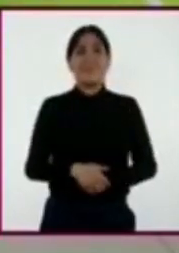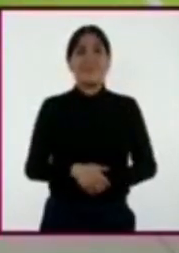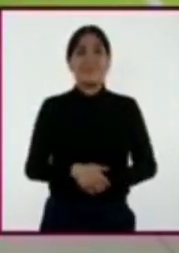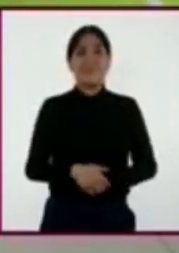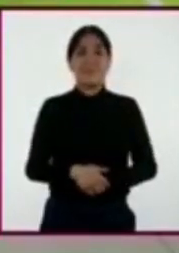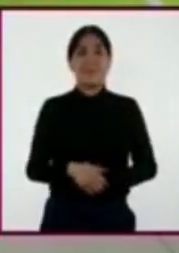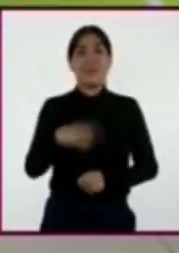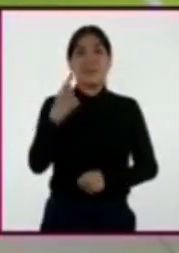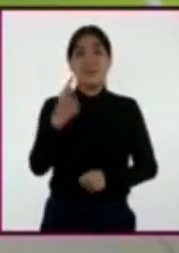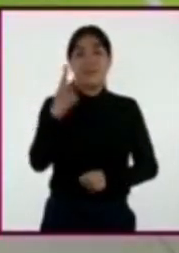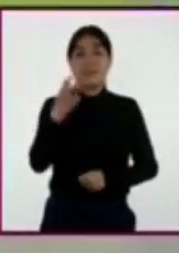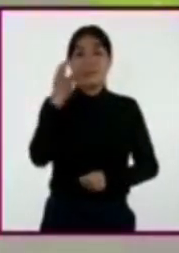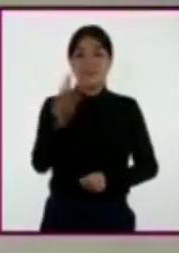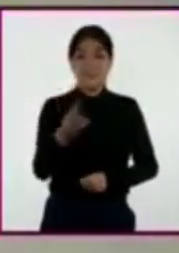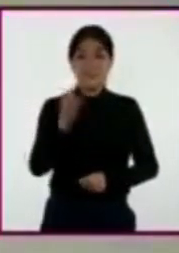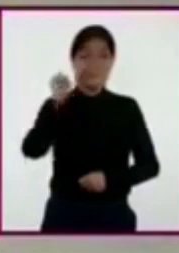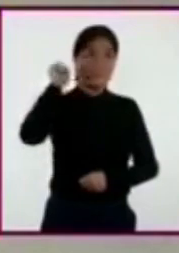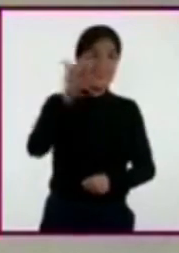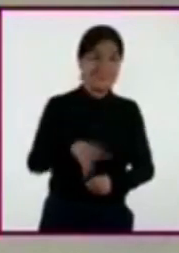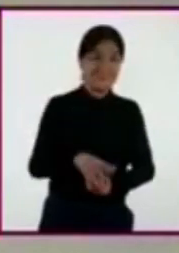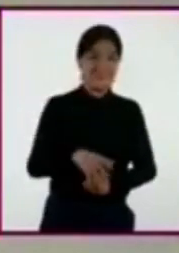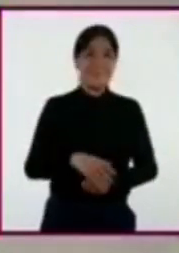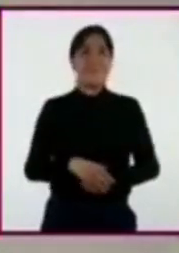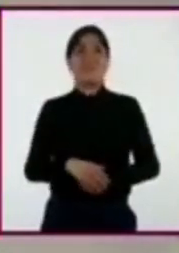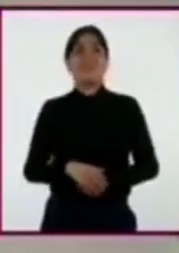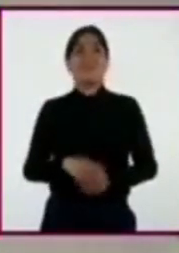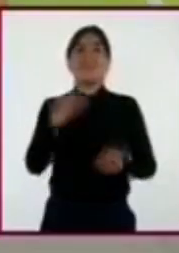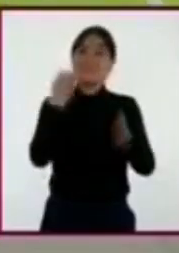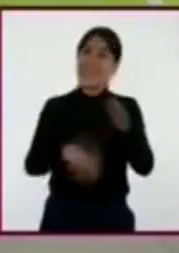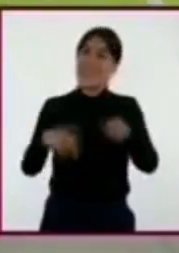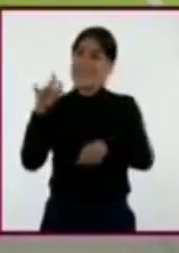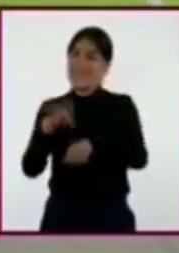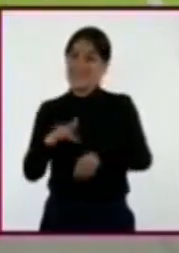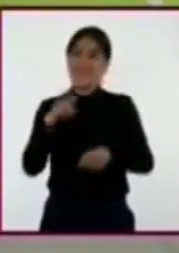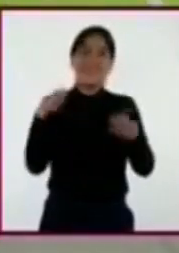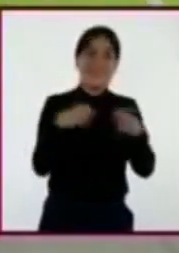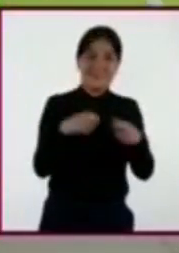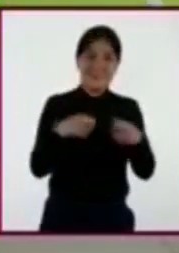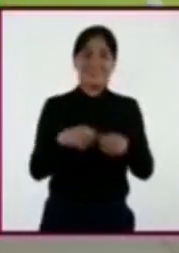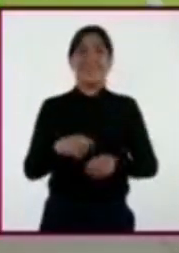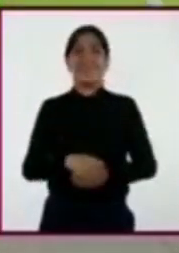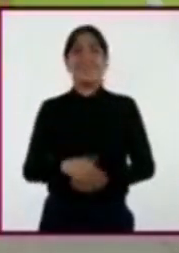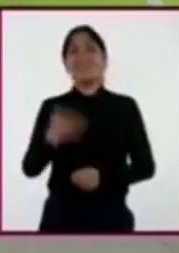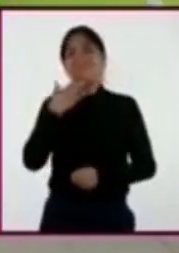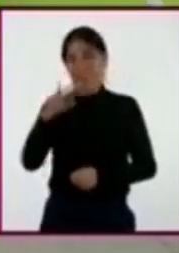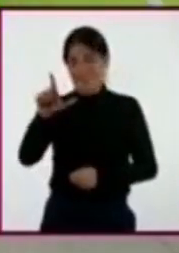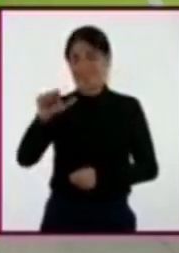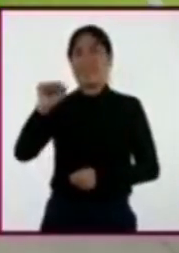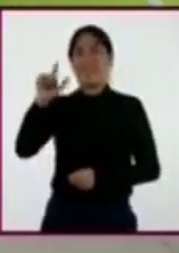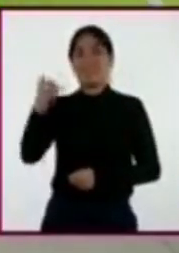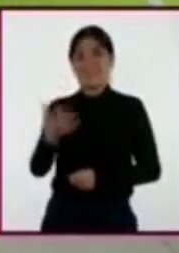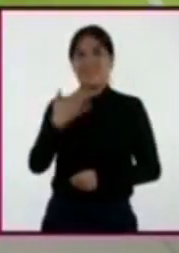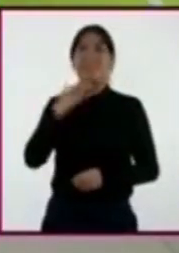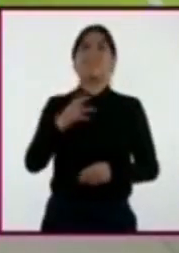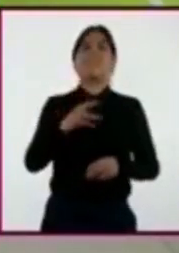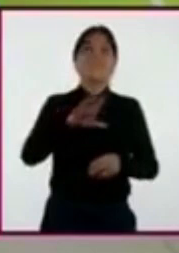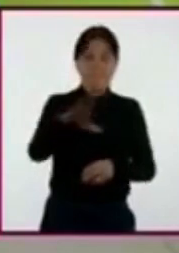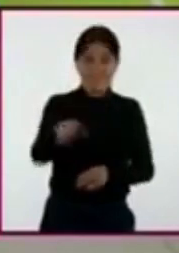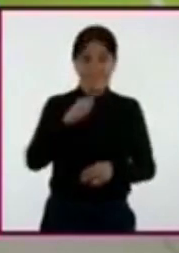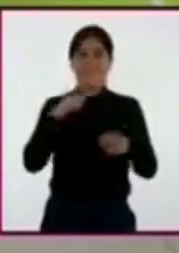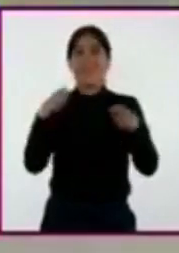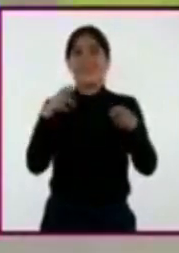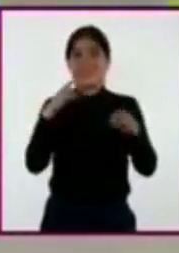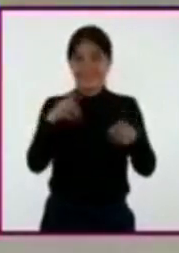sí. Y 1, 2, 3, lanza. Te faltó tocar tus tenis. Muy bien, Leslie, y vas por tus calcetas. Otra